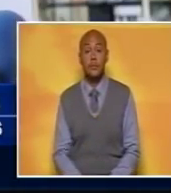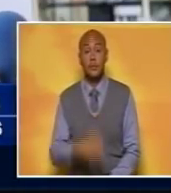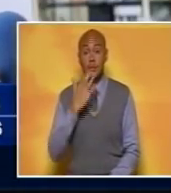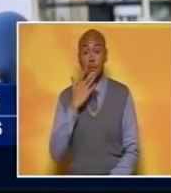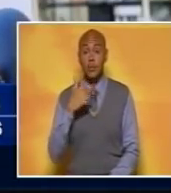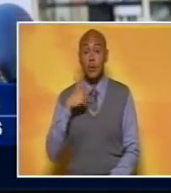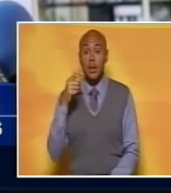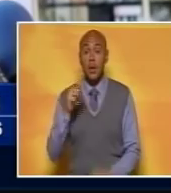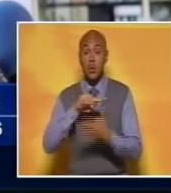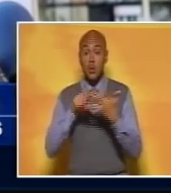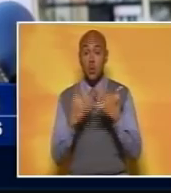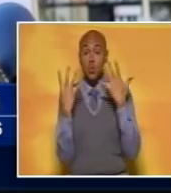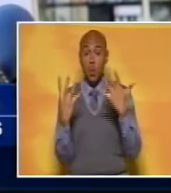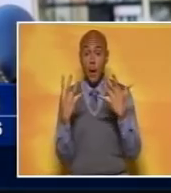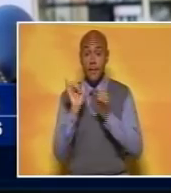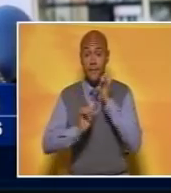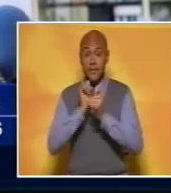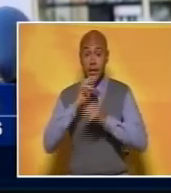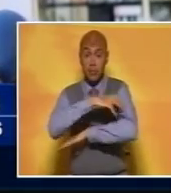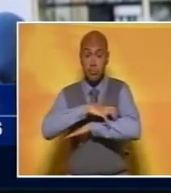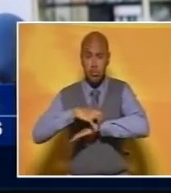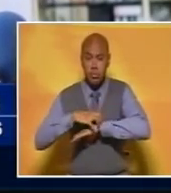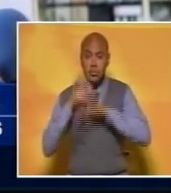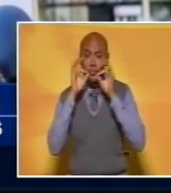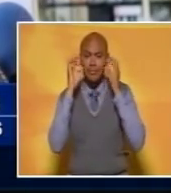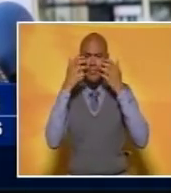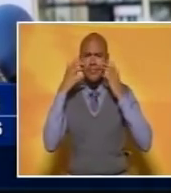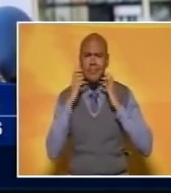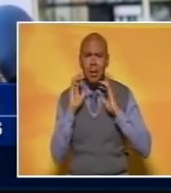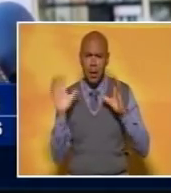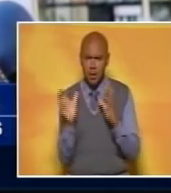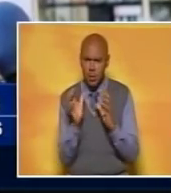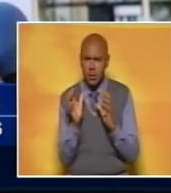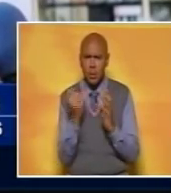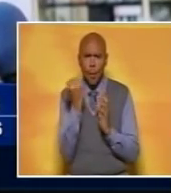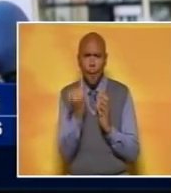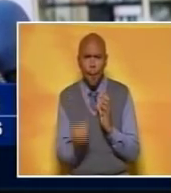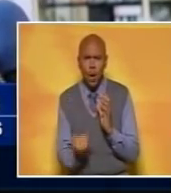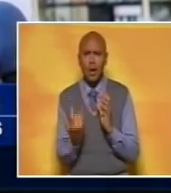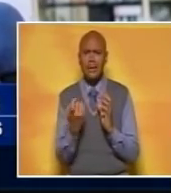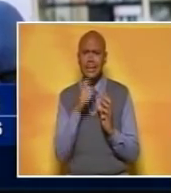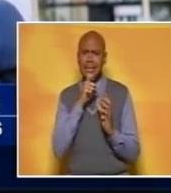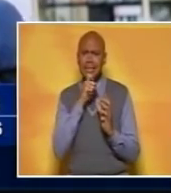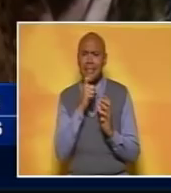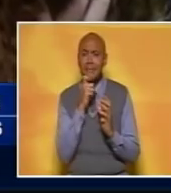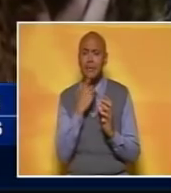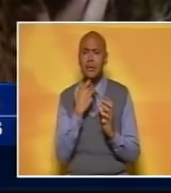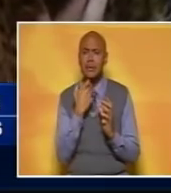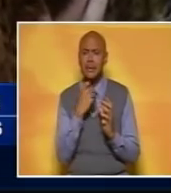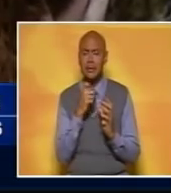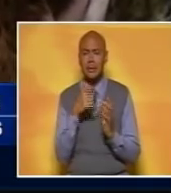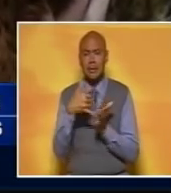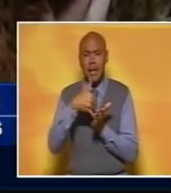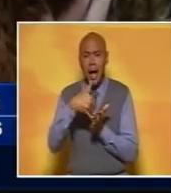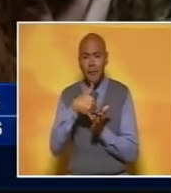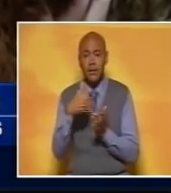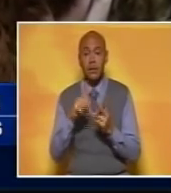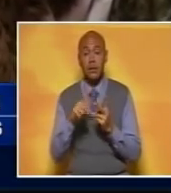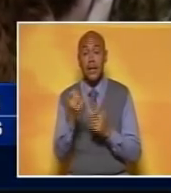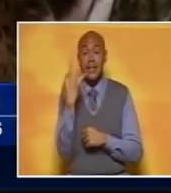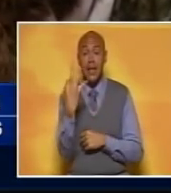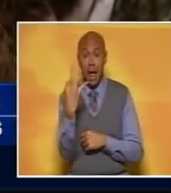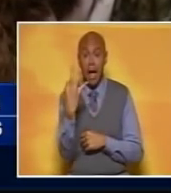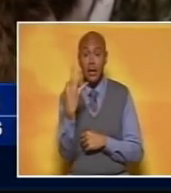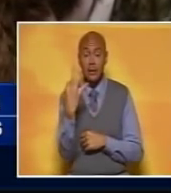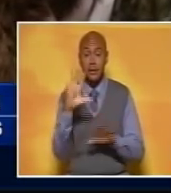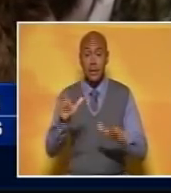Nos trajeron 9 cachorros de guepardo muy demacrados, muy deshidratados, en muy mal estado. Solo 3 sobrevivieron